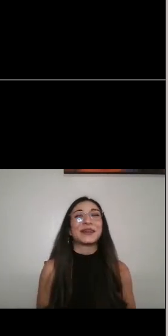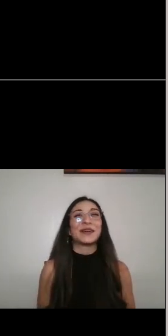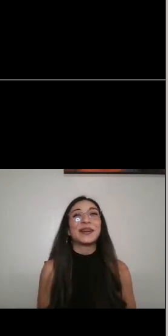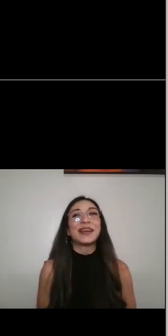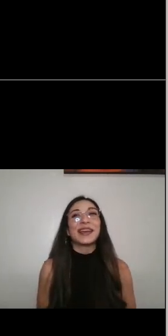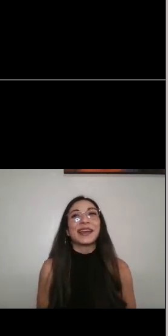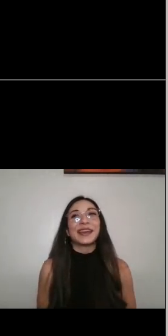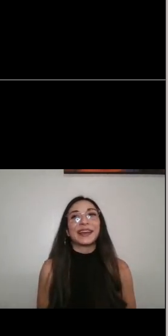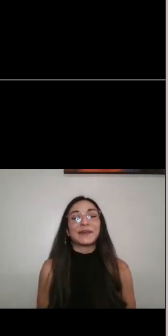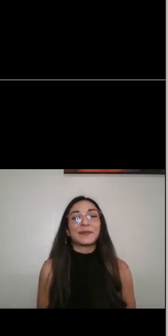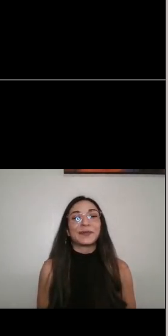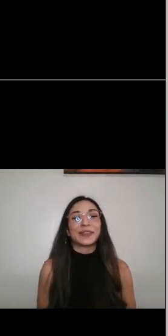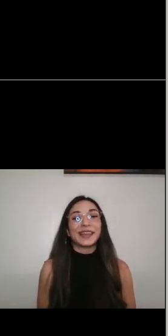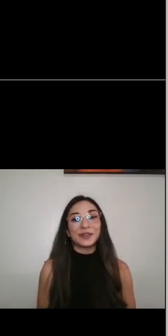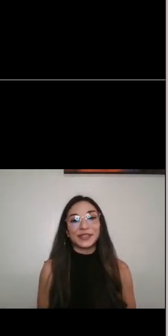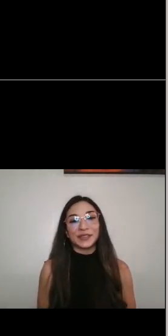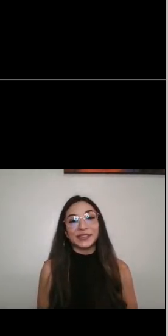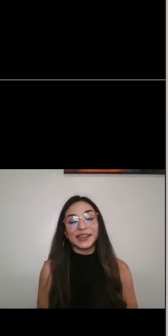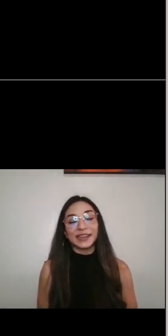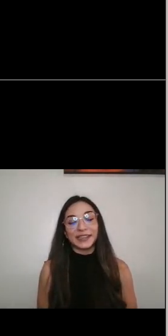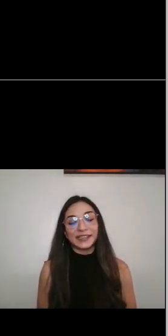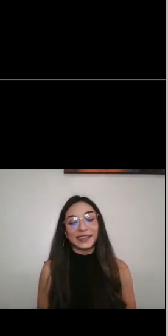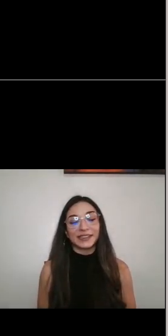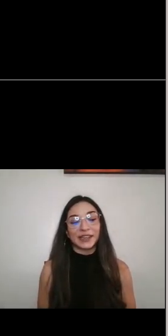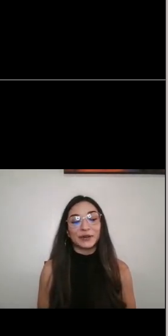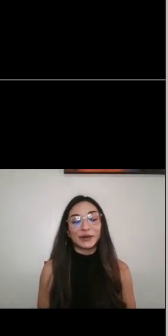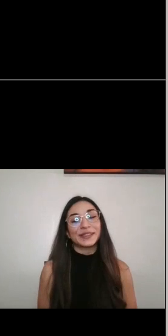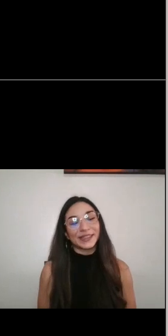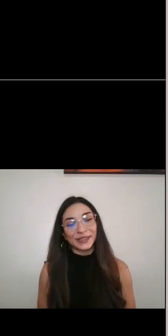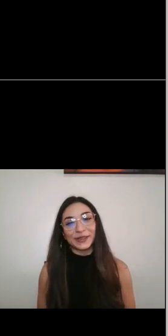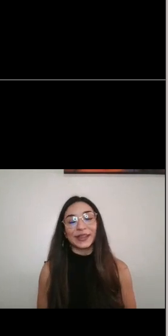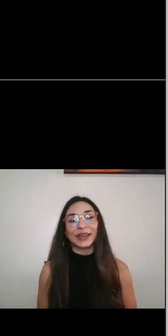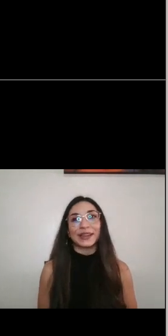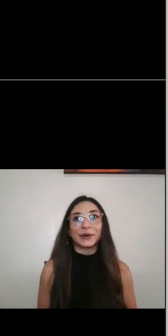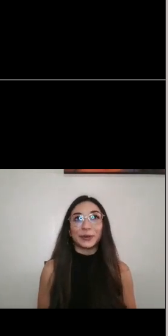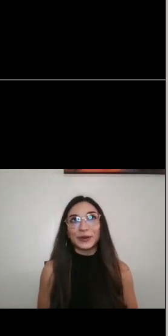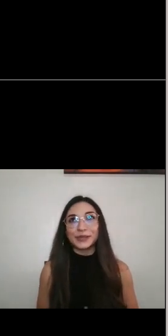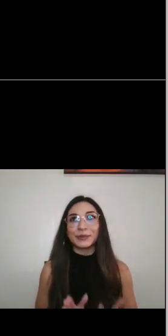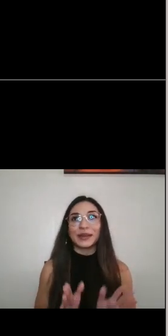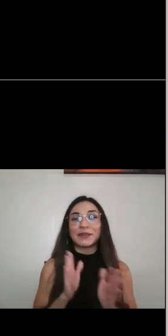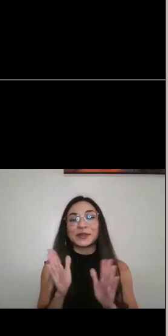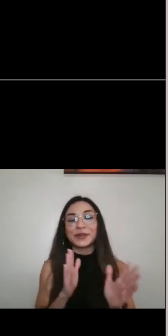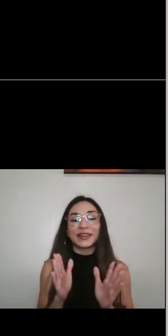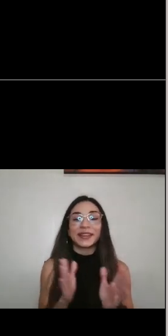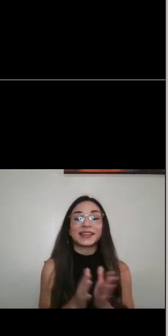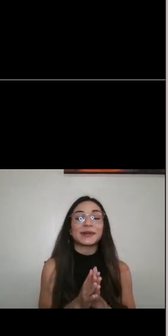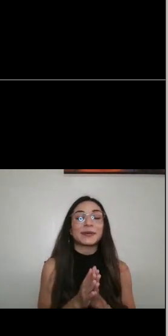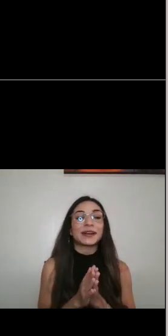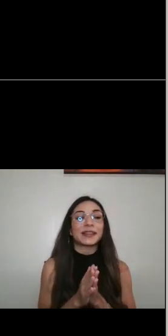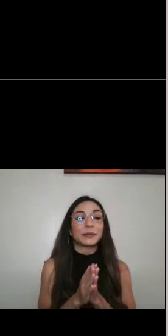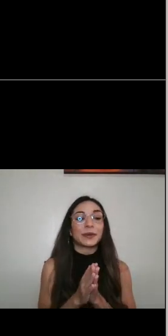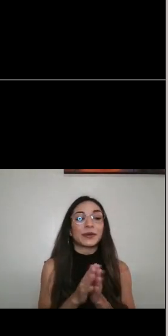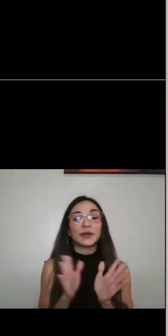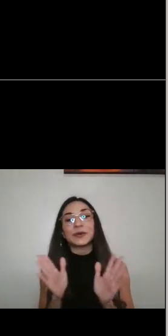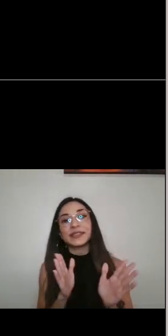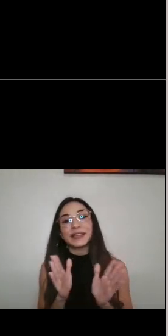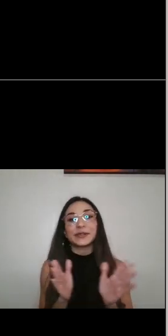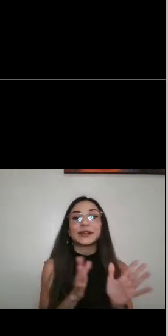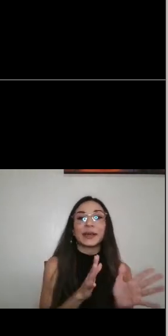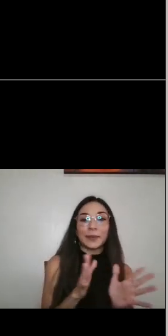etcétera. Bueno, la audición ya inicia, según el consenso de autores, porque hay mucho debate en esa parte, pero hay